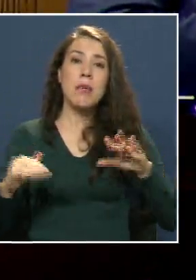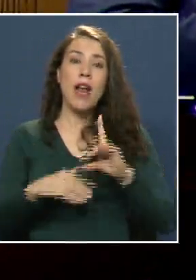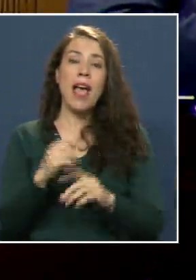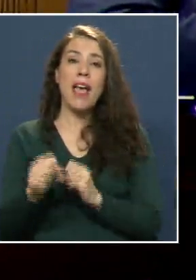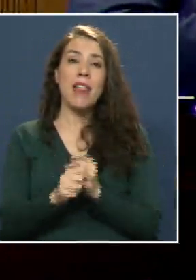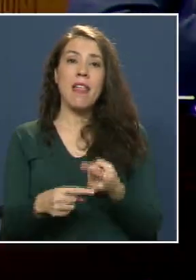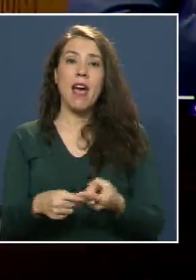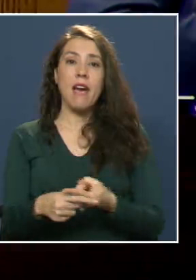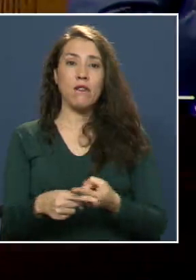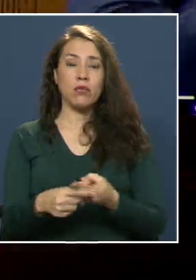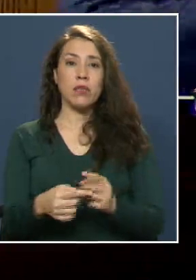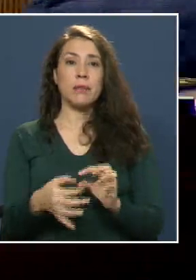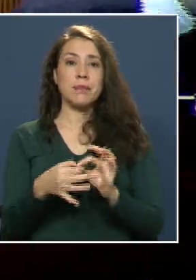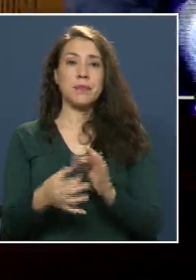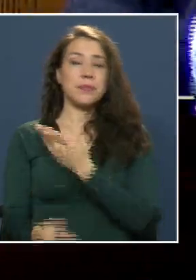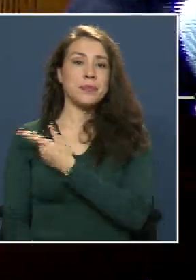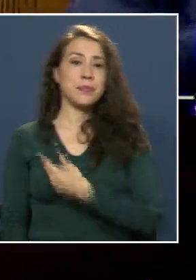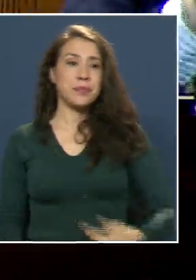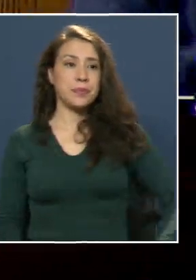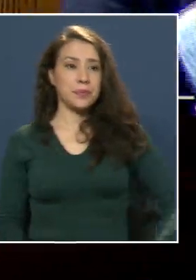que han sido abusados. Muchas gracias, presidente.